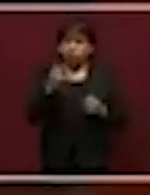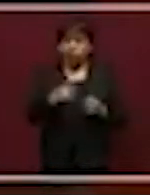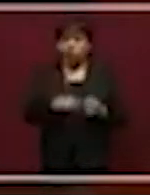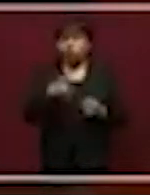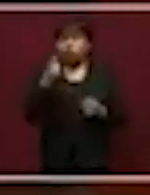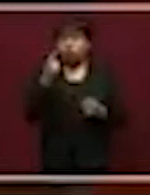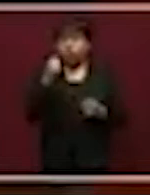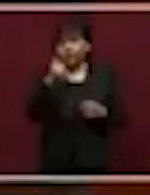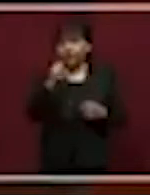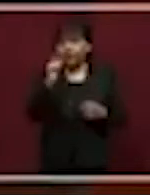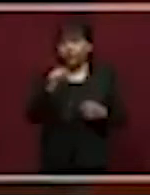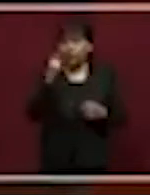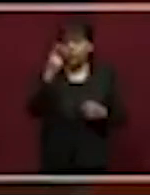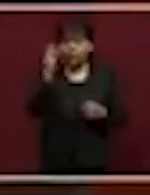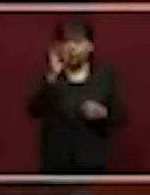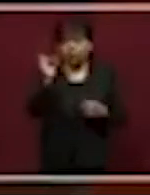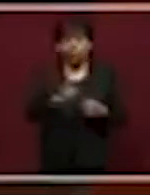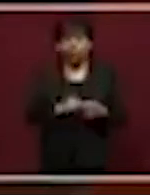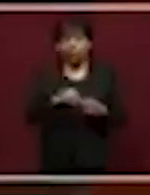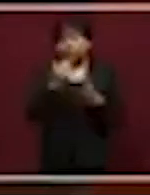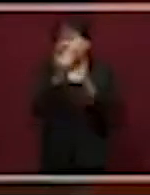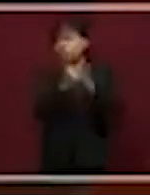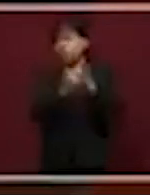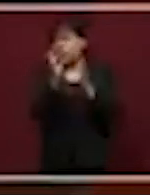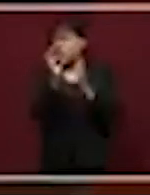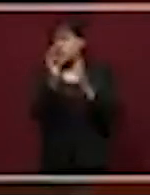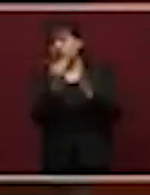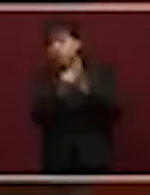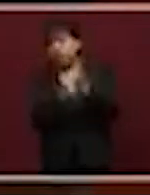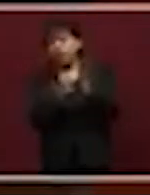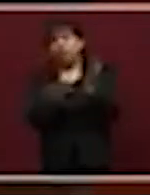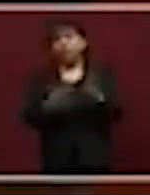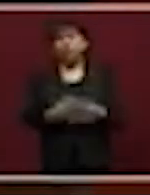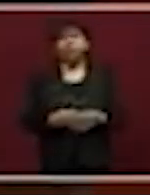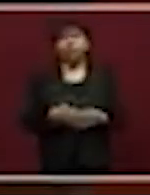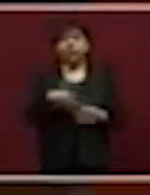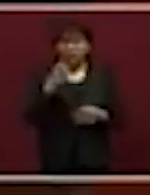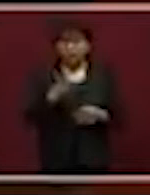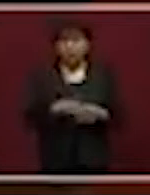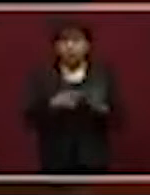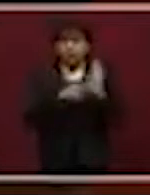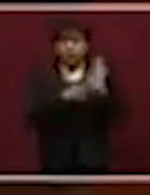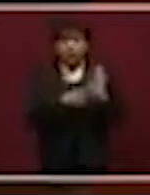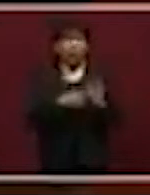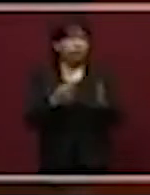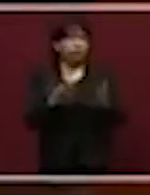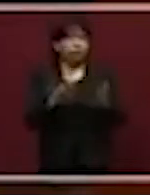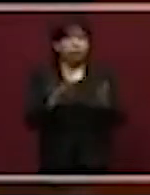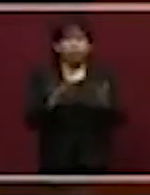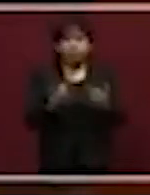decir, son porcentajes pequeños. Esto evidencia que no